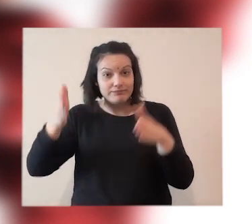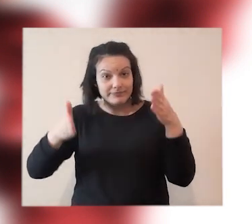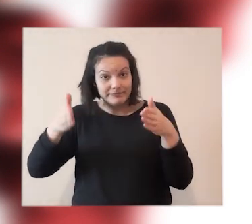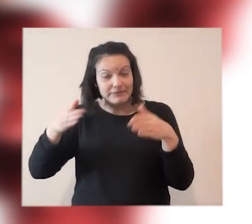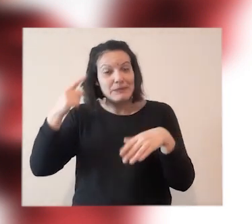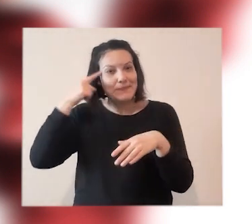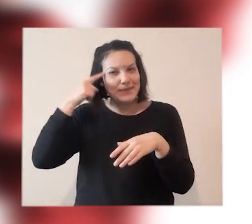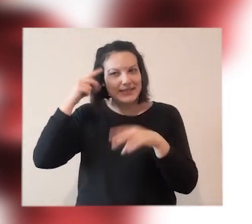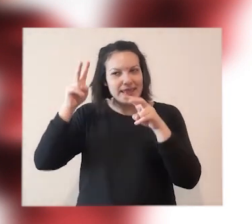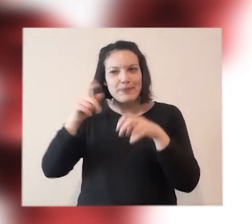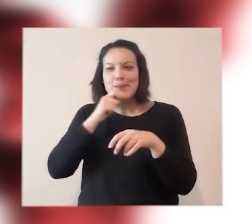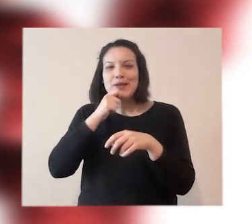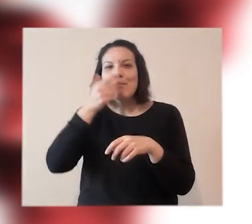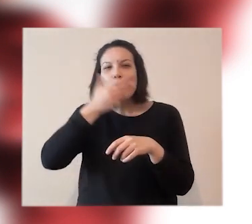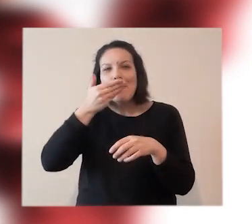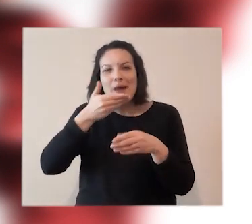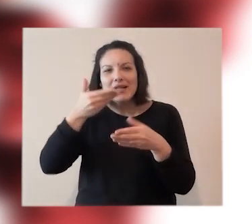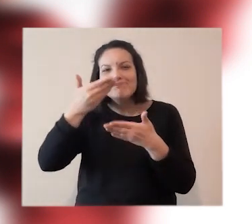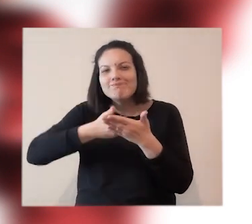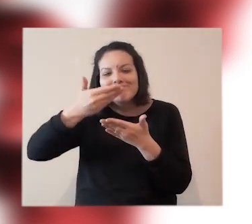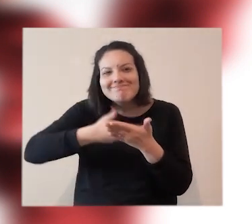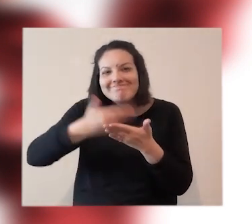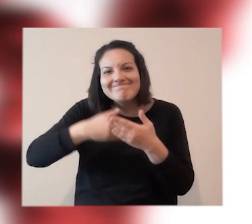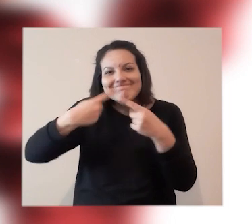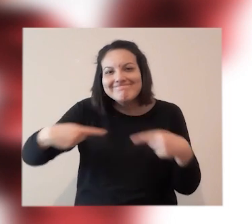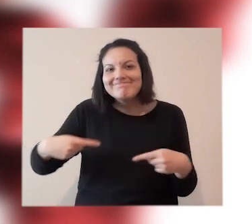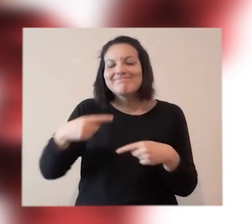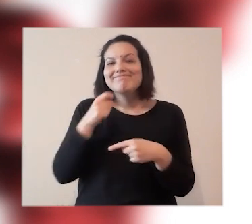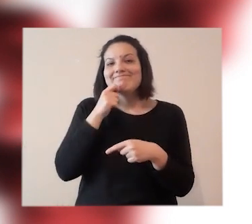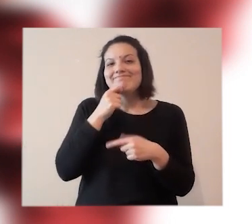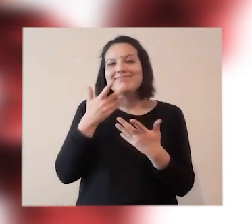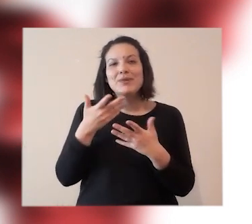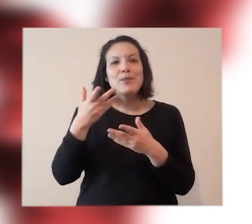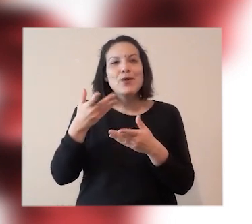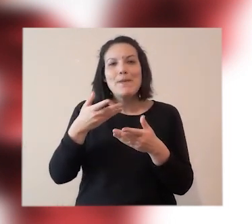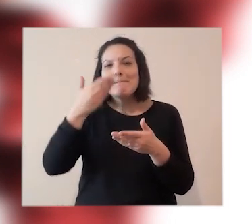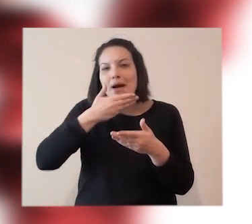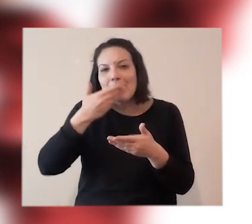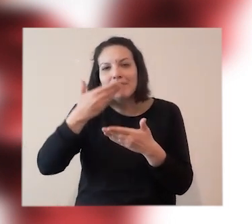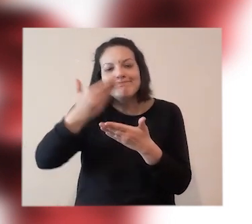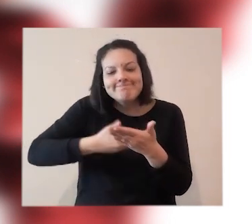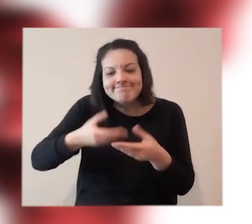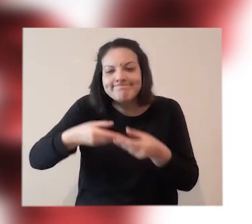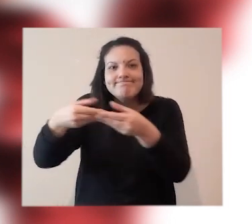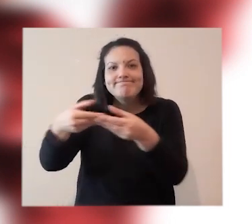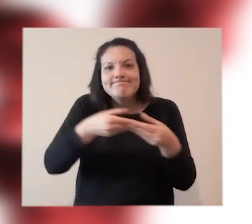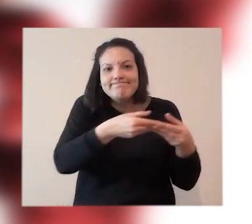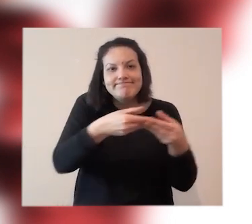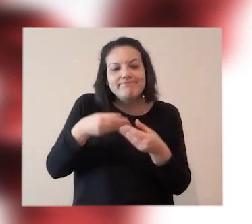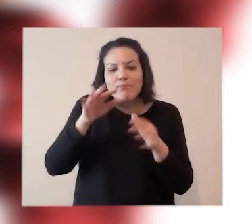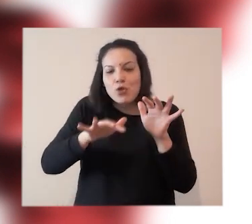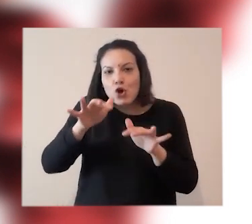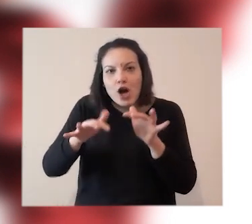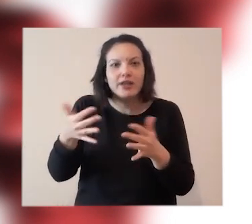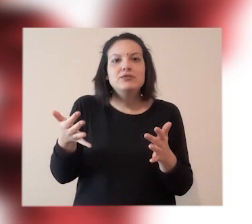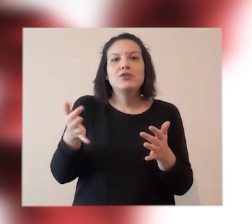hoy con el tema del papel, ¿no? Principalmente si vamos a estar haciendo manipulación del papel, porque